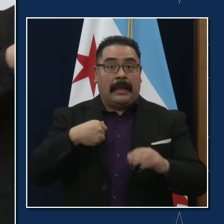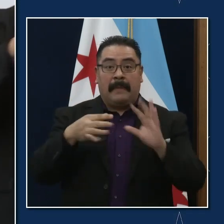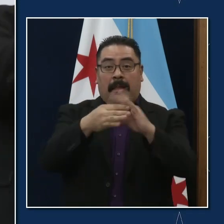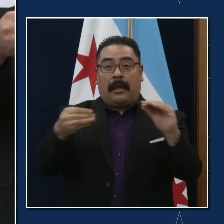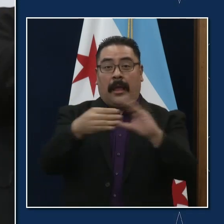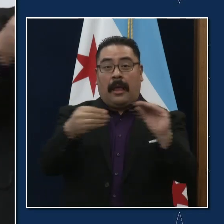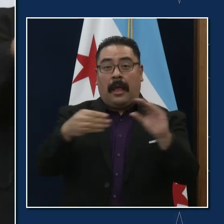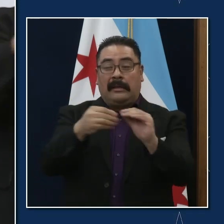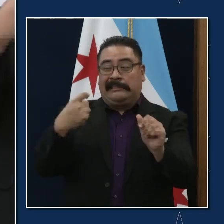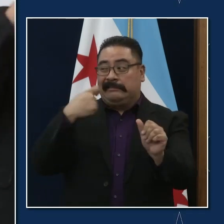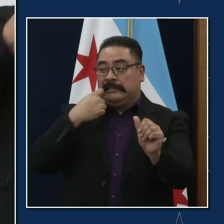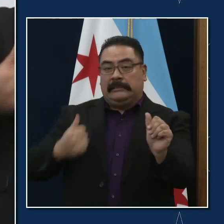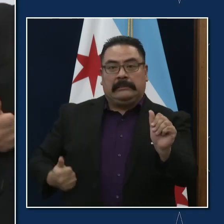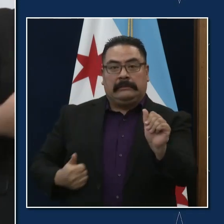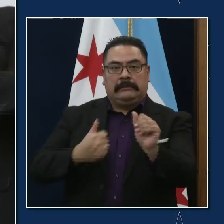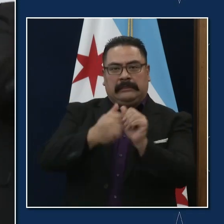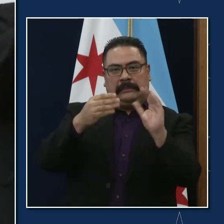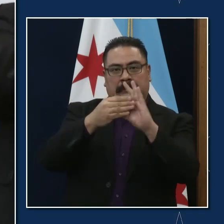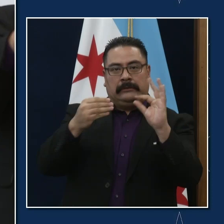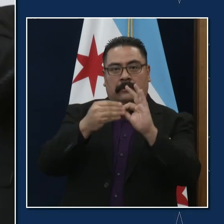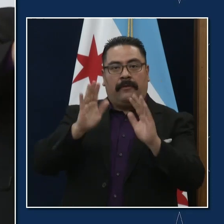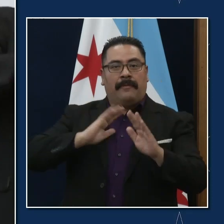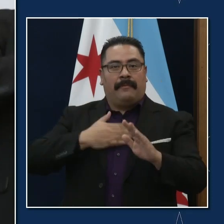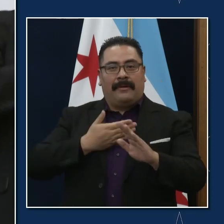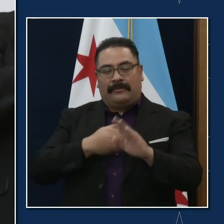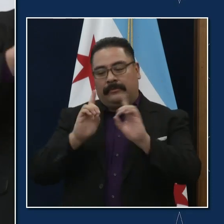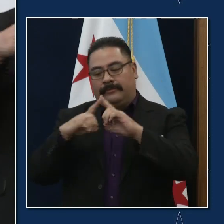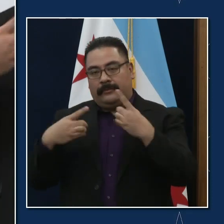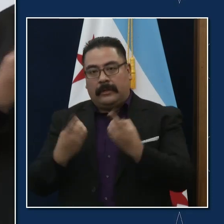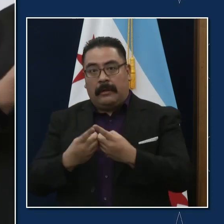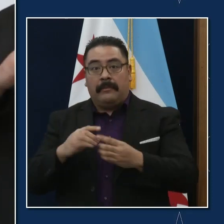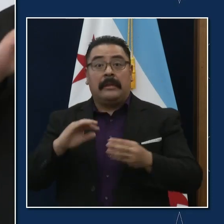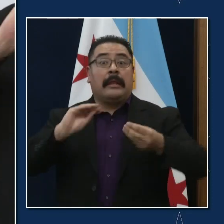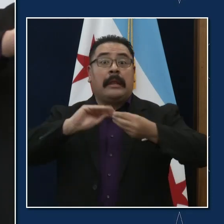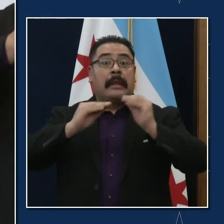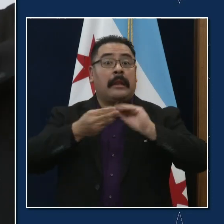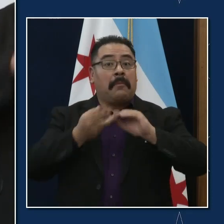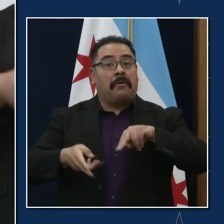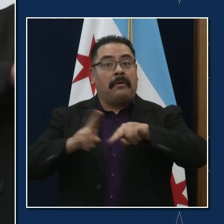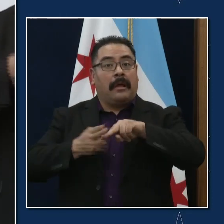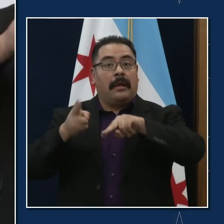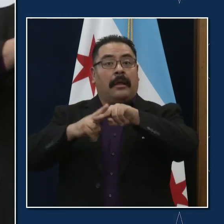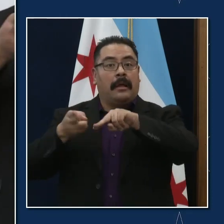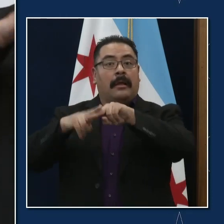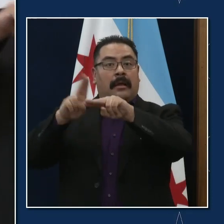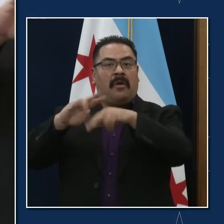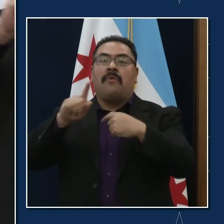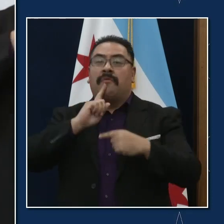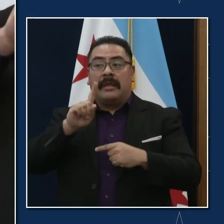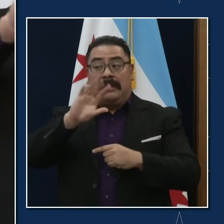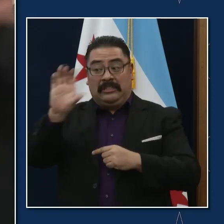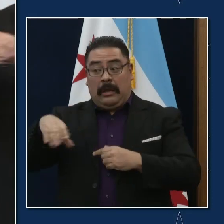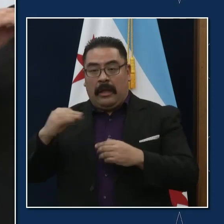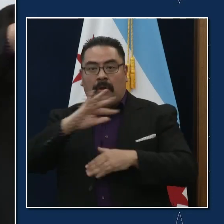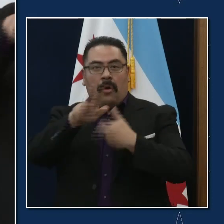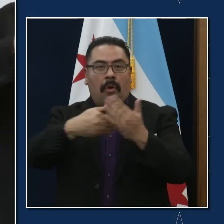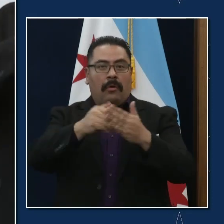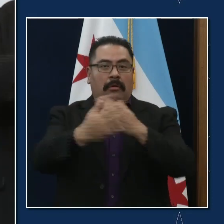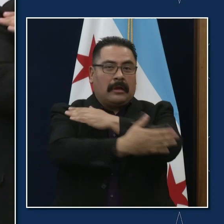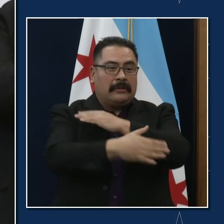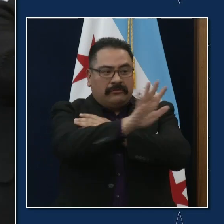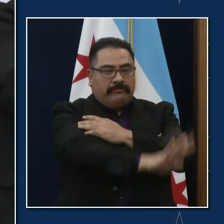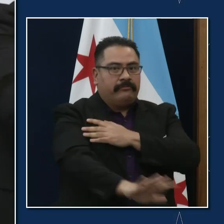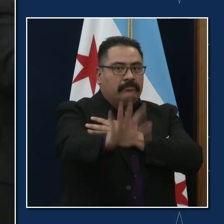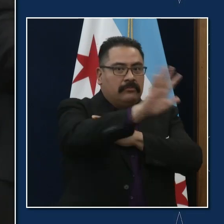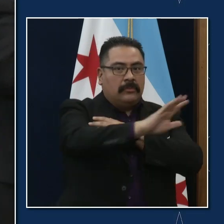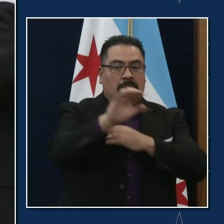últimas actualizaciones del departamento. Los casos están aumentando en Chicago y en todo el país. Aun cuando Chicago